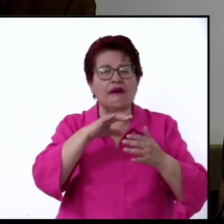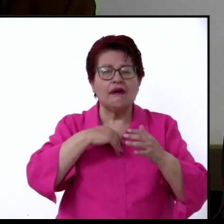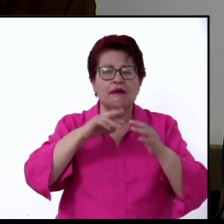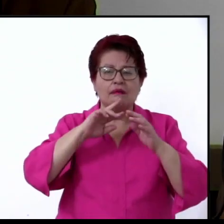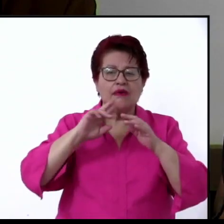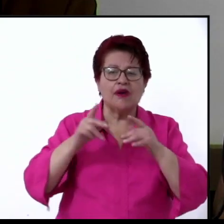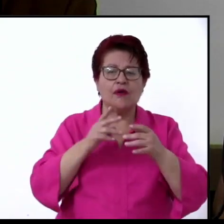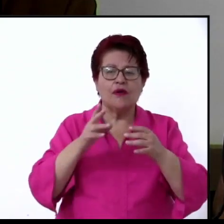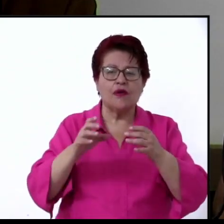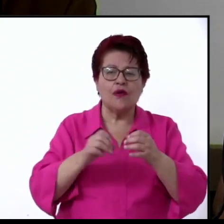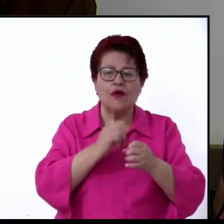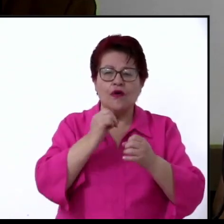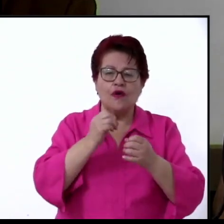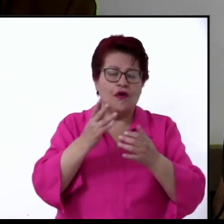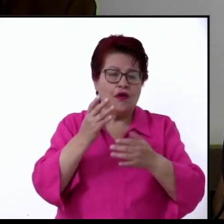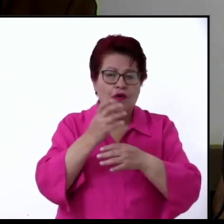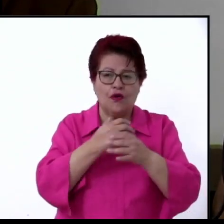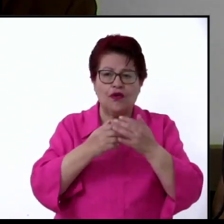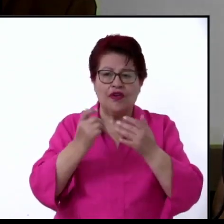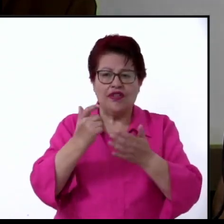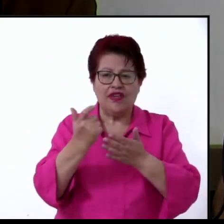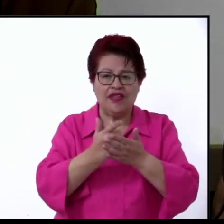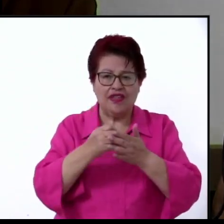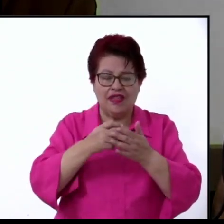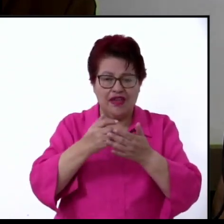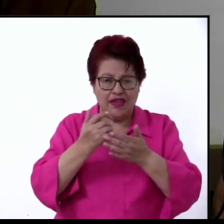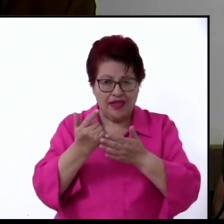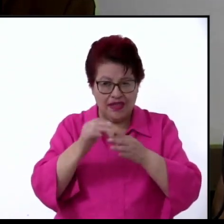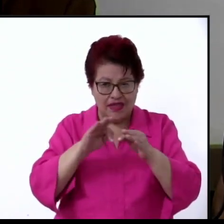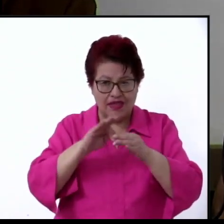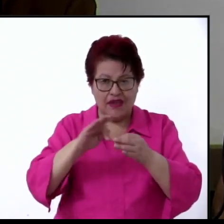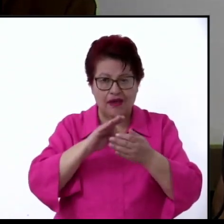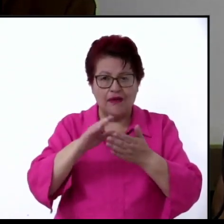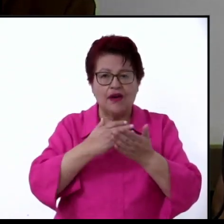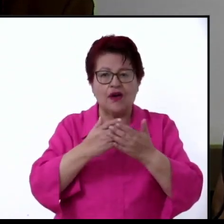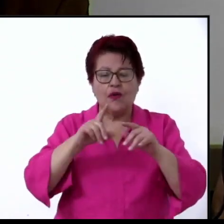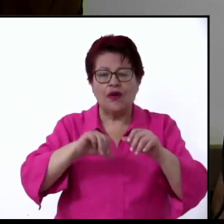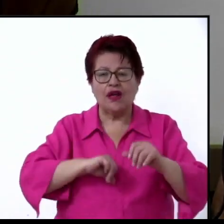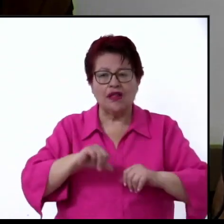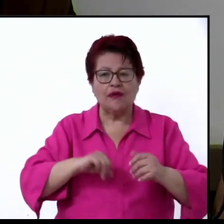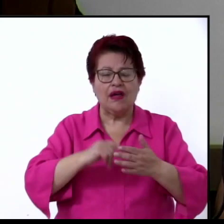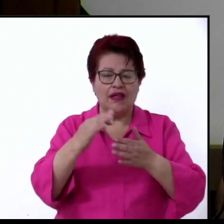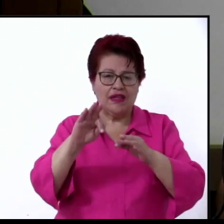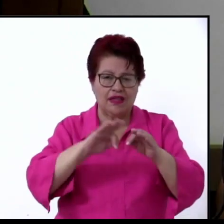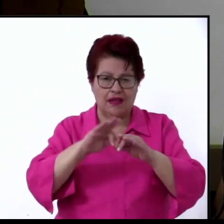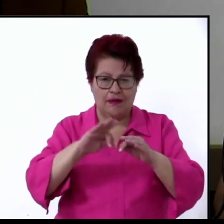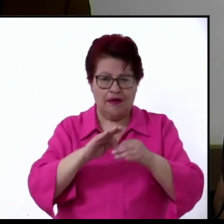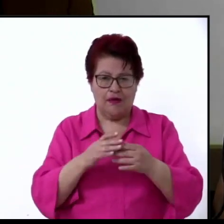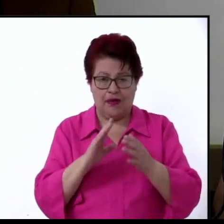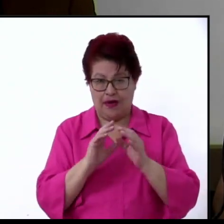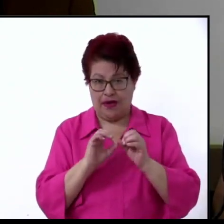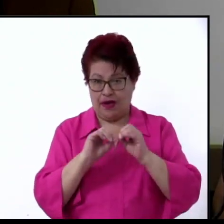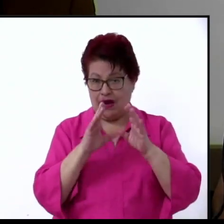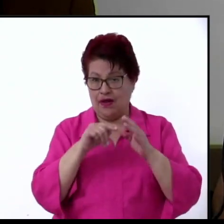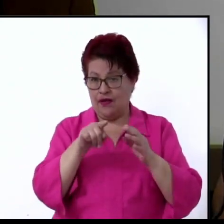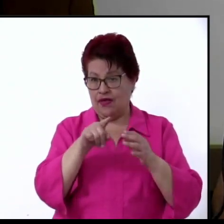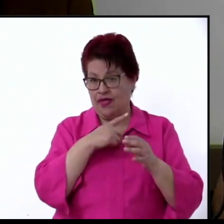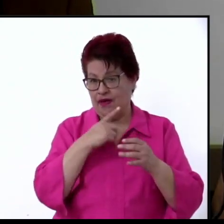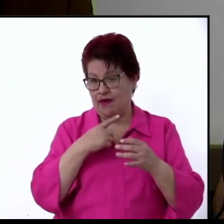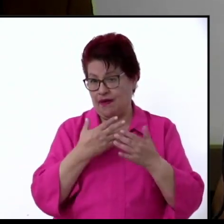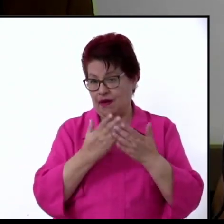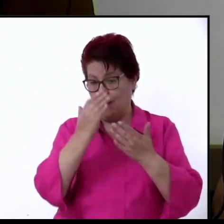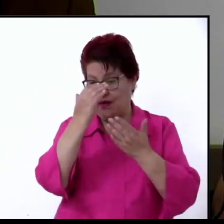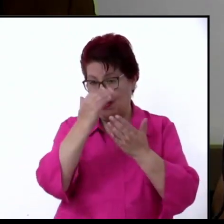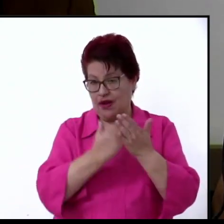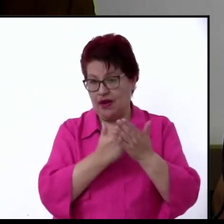mejores ofertas y posibilidades de incorporación a una actividad laboral, Eso, por supuesto, tiene que ver con la